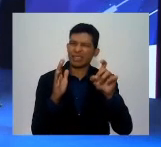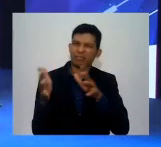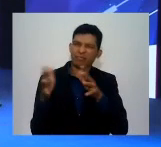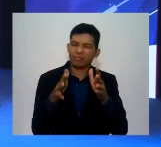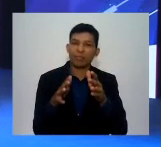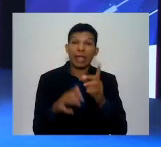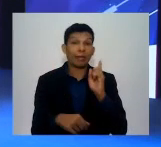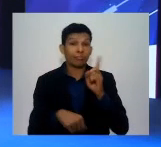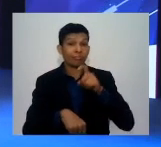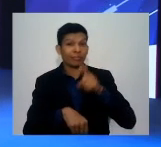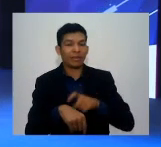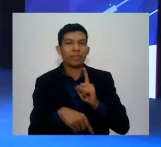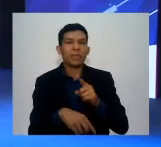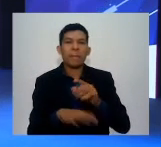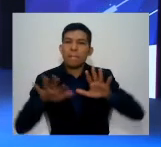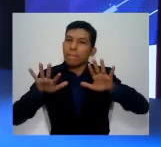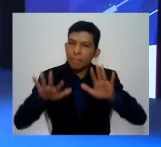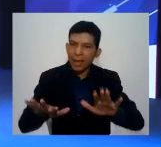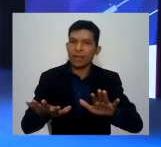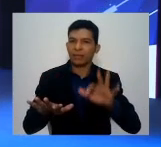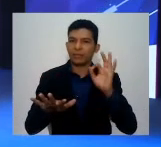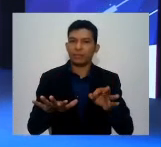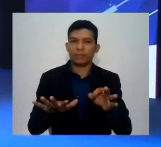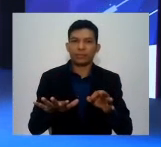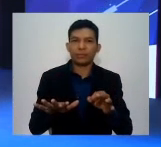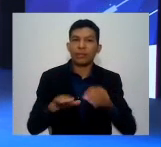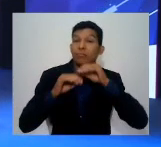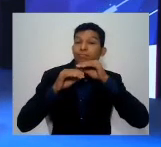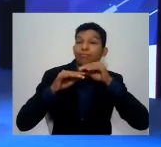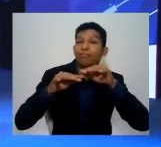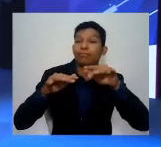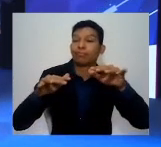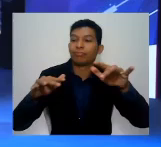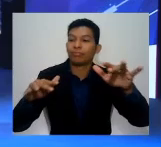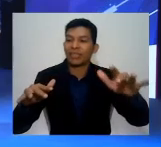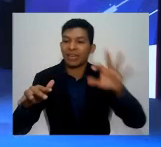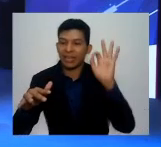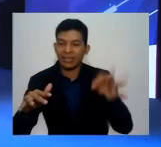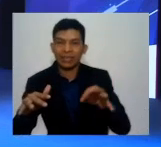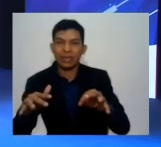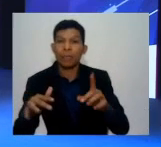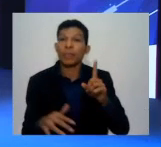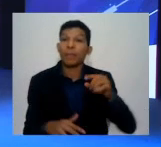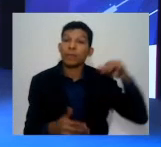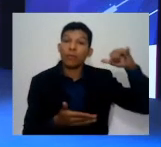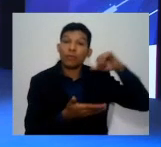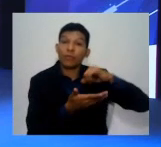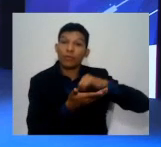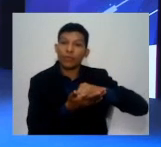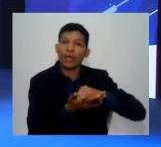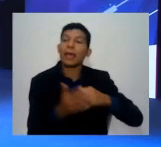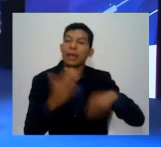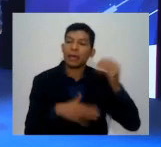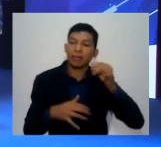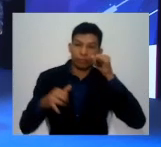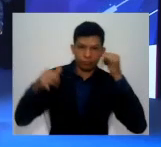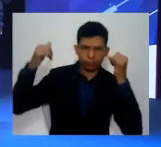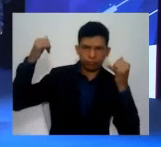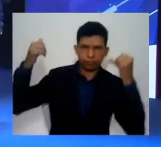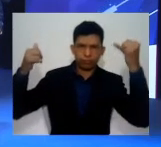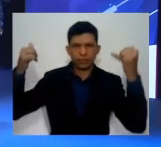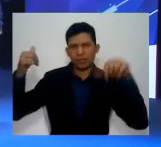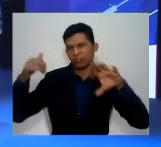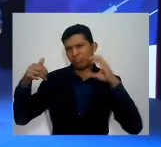rojas, amarillas, azules, porque tienen temperaturas altísimas, miles de grados, millones de grados, ¿listo?